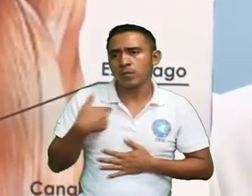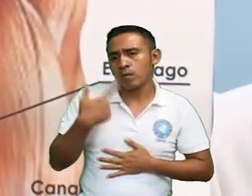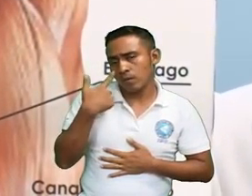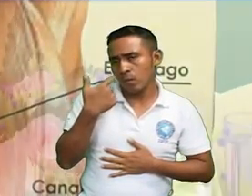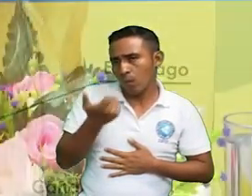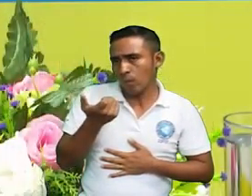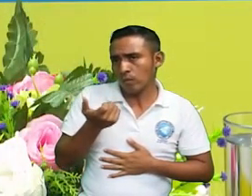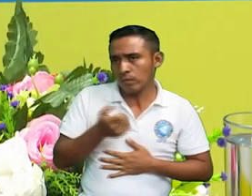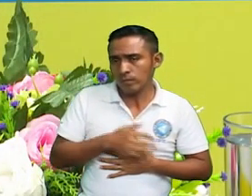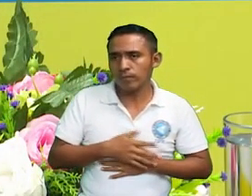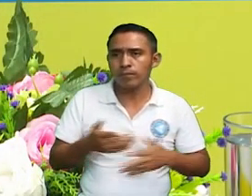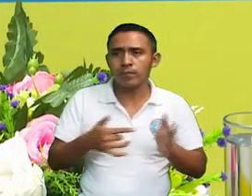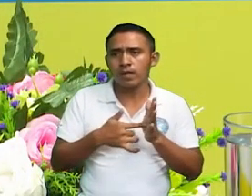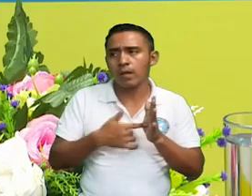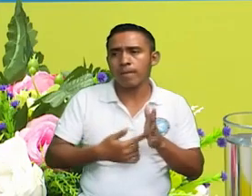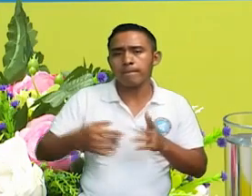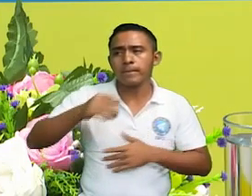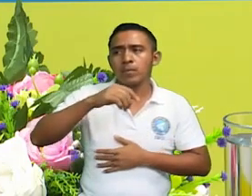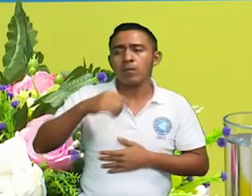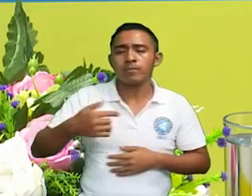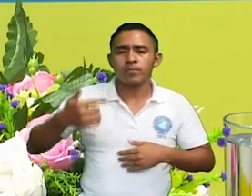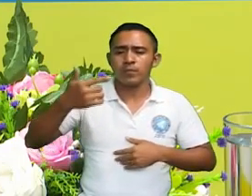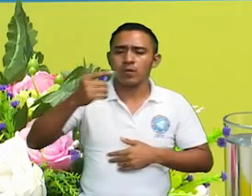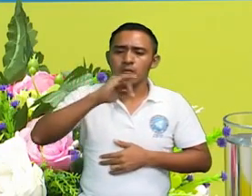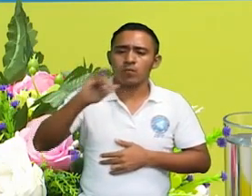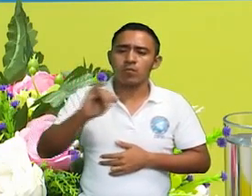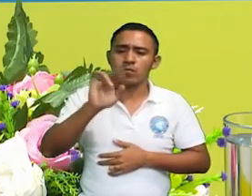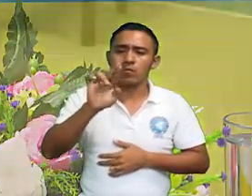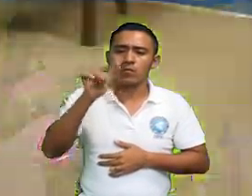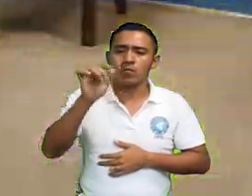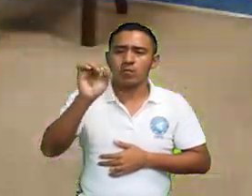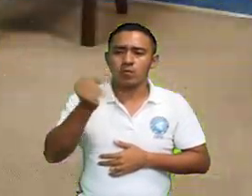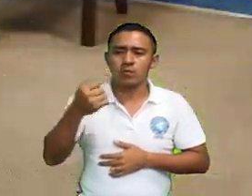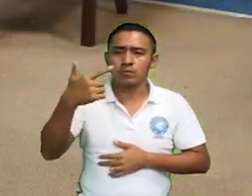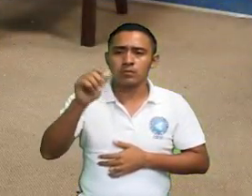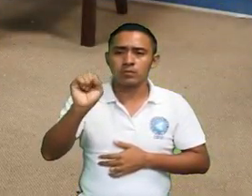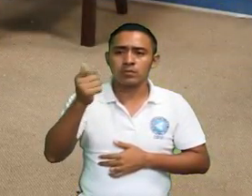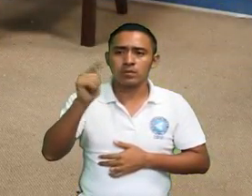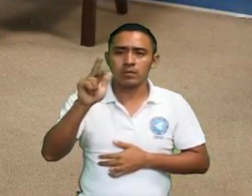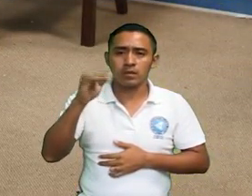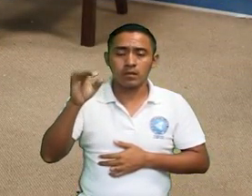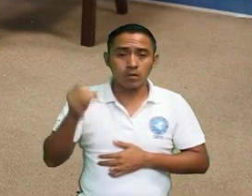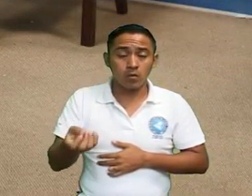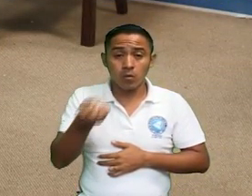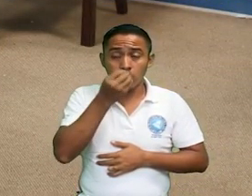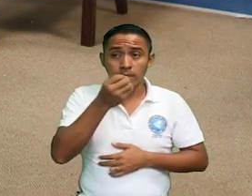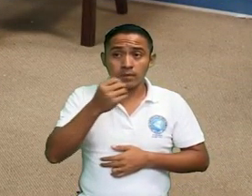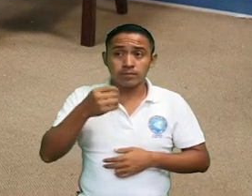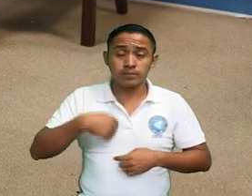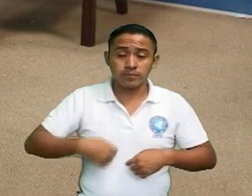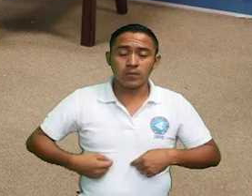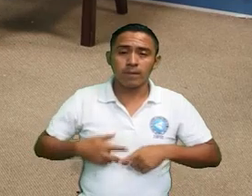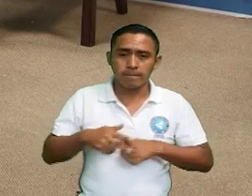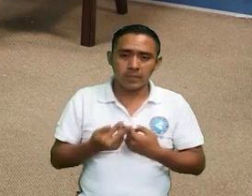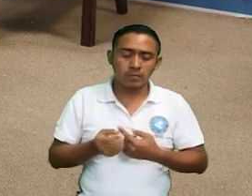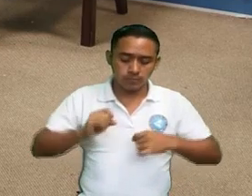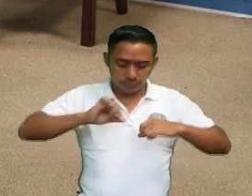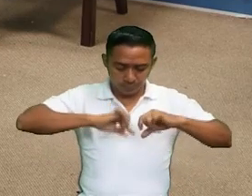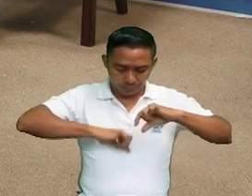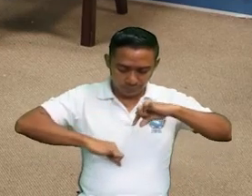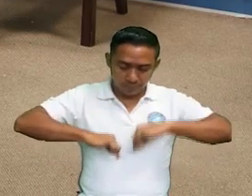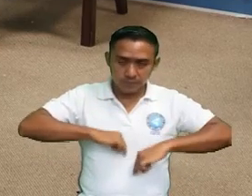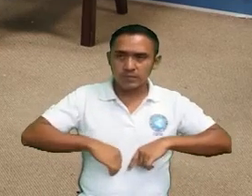por ejemplo, los jugos gástricos, que tienen su función cuando uno come y está el proceso digestivo.